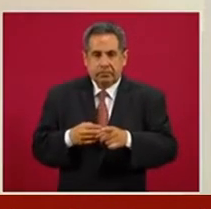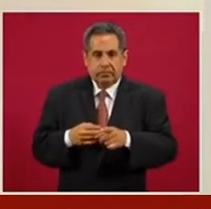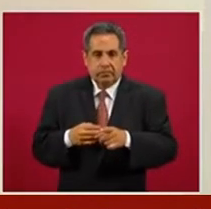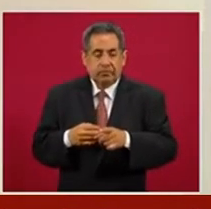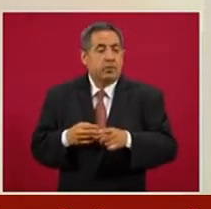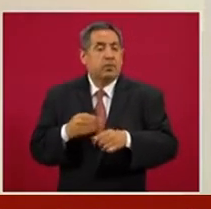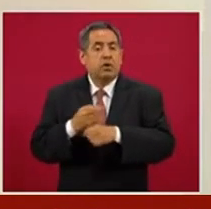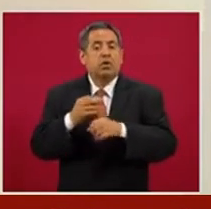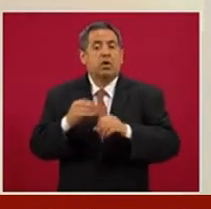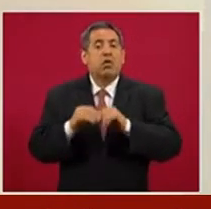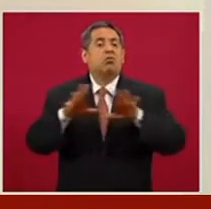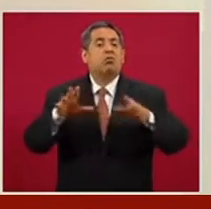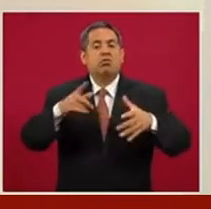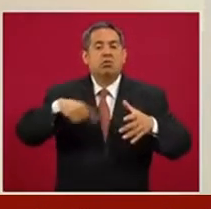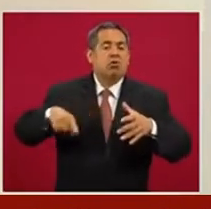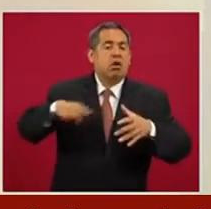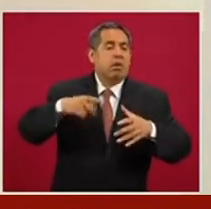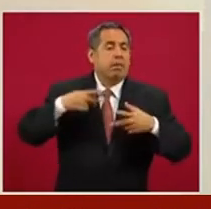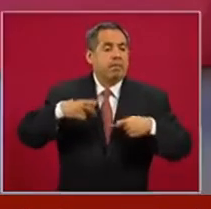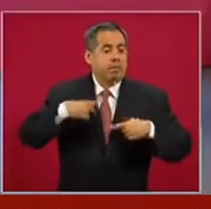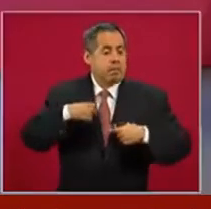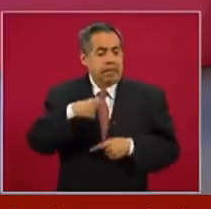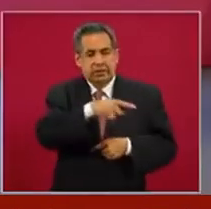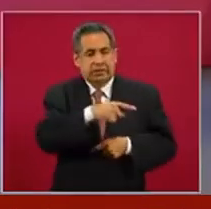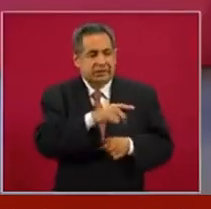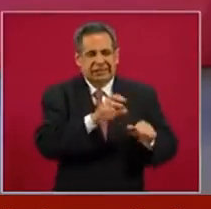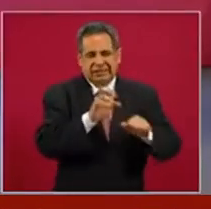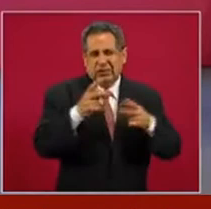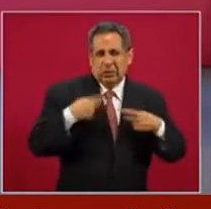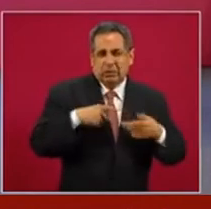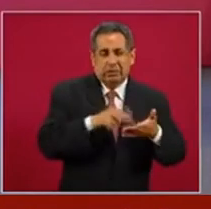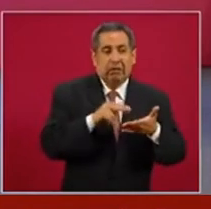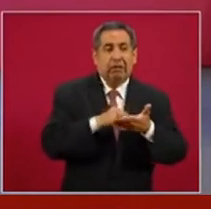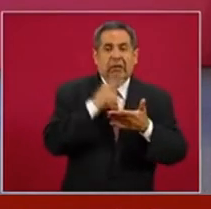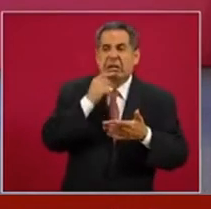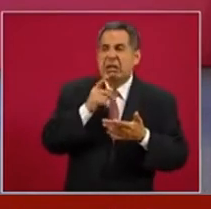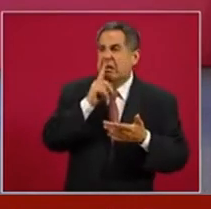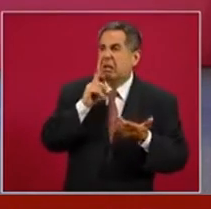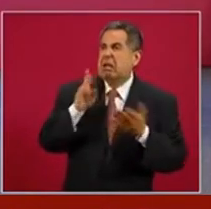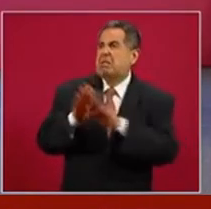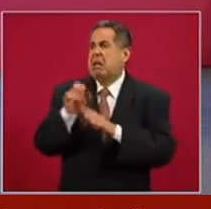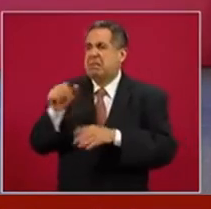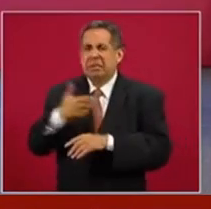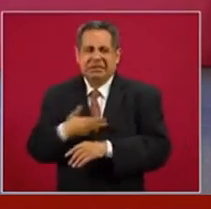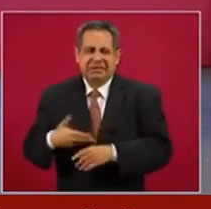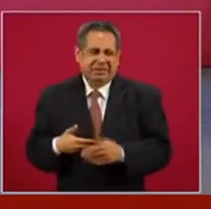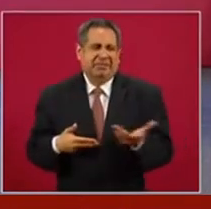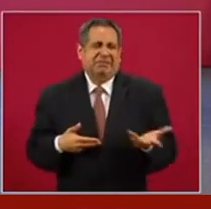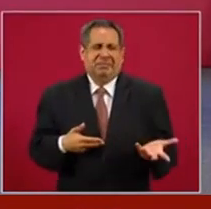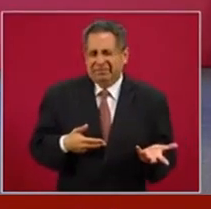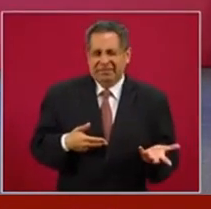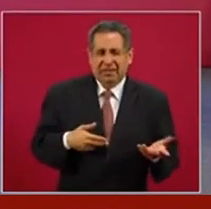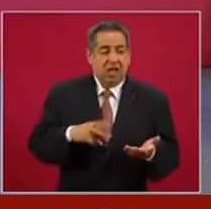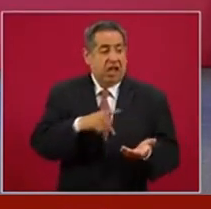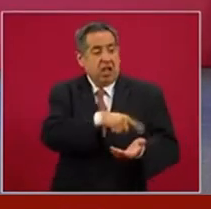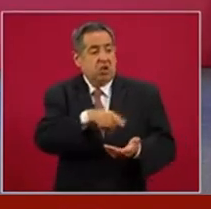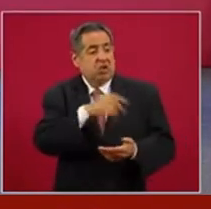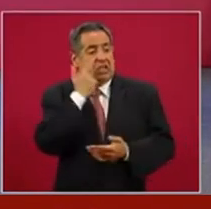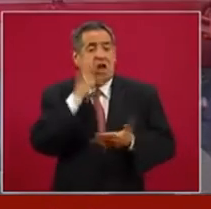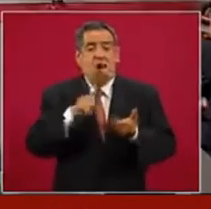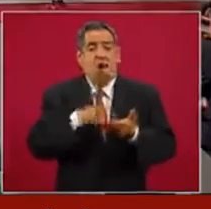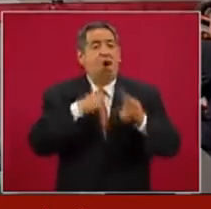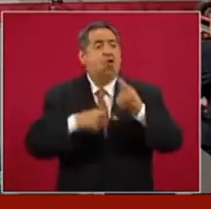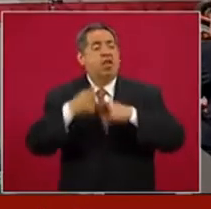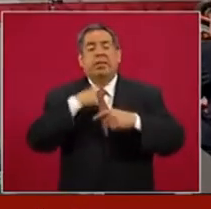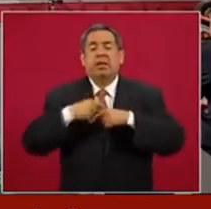es que los firmantes querrían suprimir este debate, amordazar al presidente y reinstaurar el monólogo y la